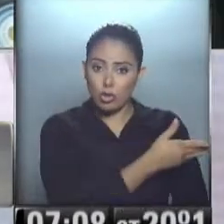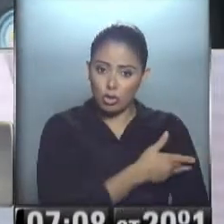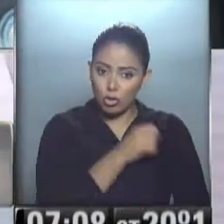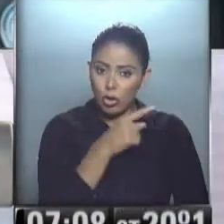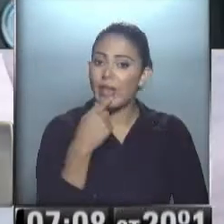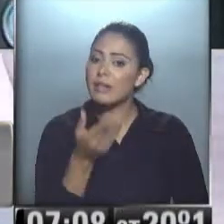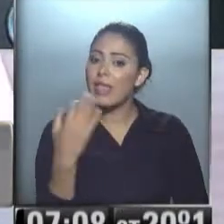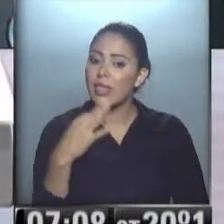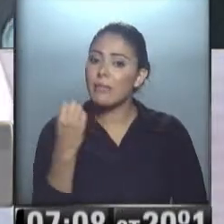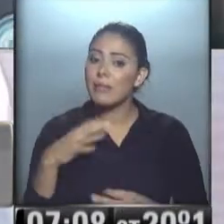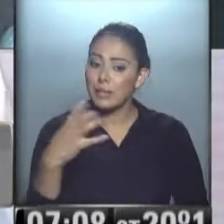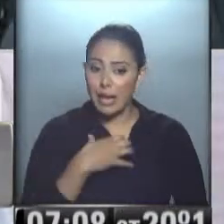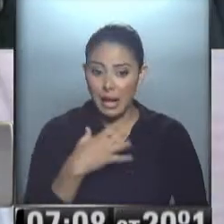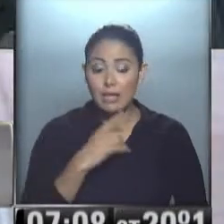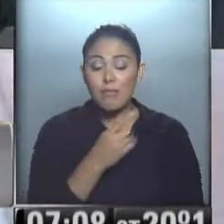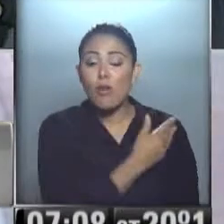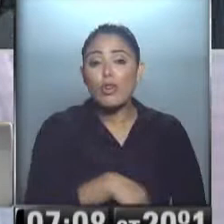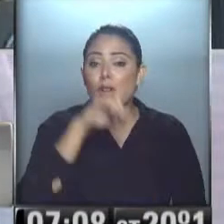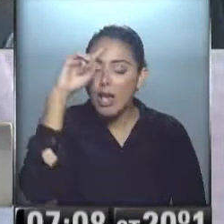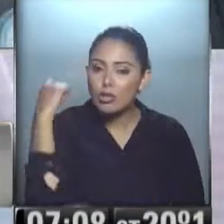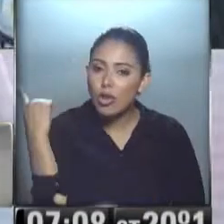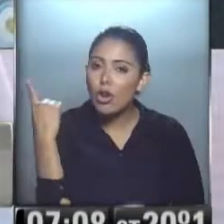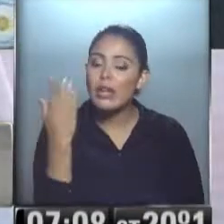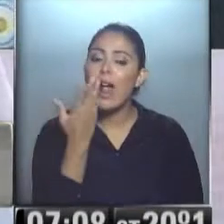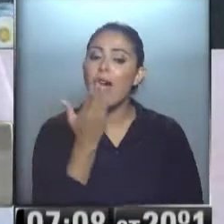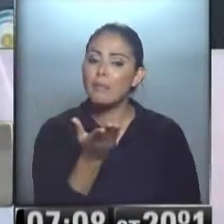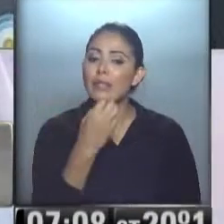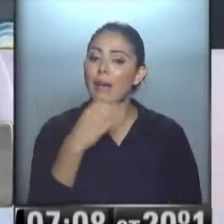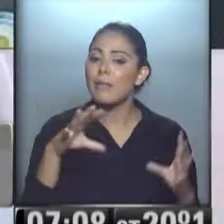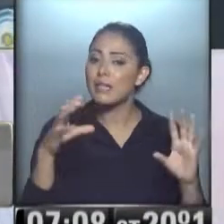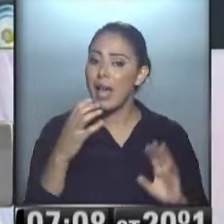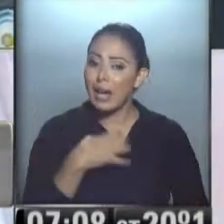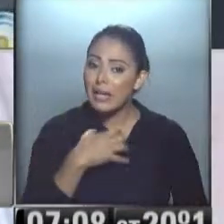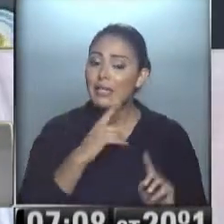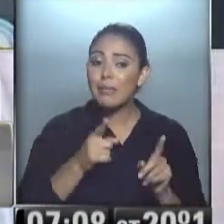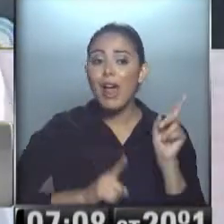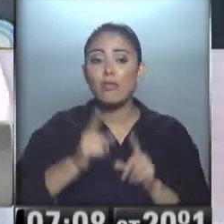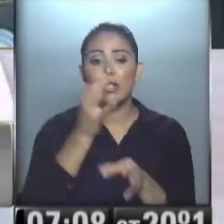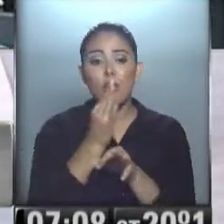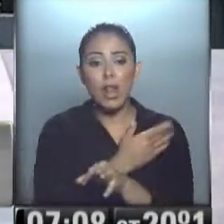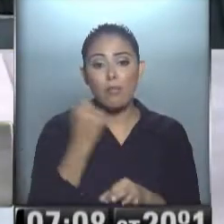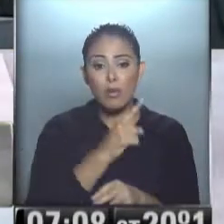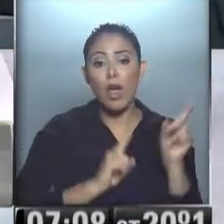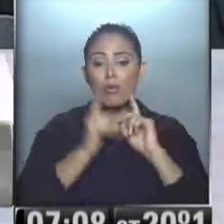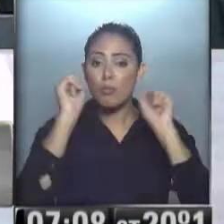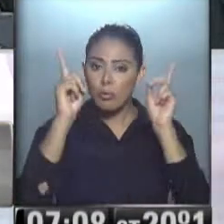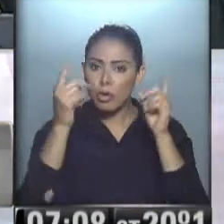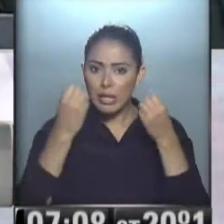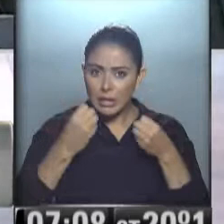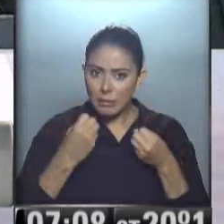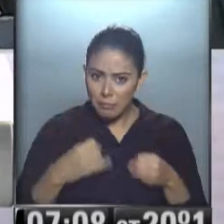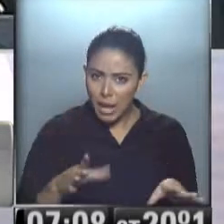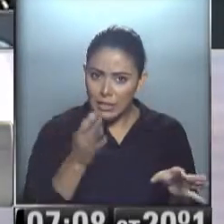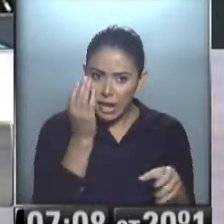vuelvan a las clases al pedido del gobierno nacional de que regresen a las clases también hay docentes en las escuelas públicas que ya han empezado a dictar clases